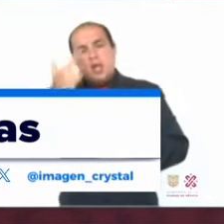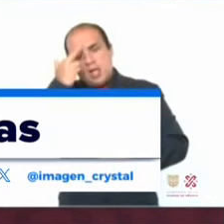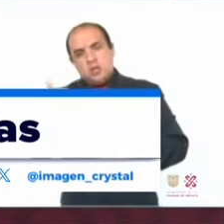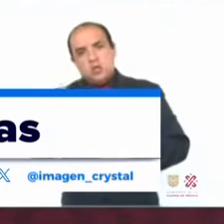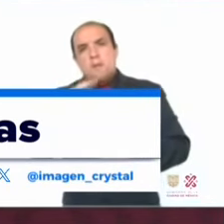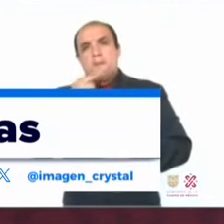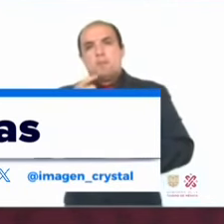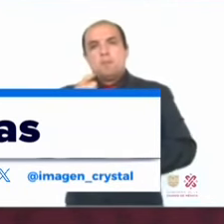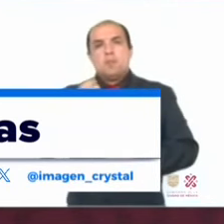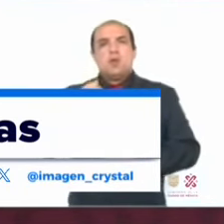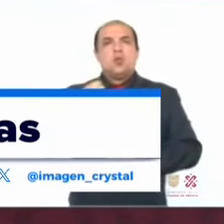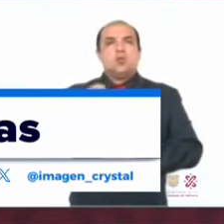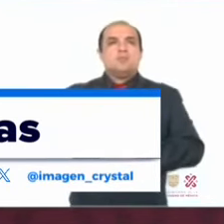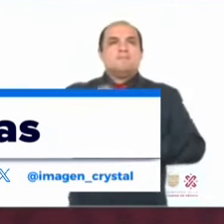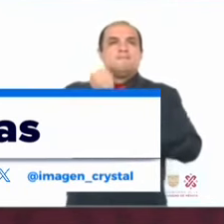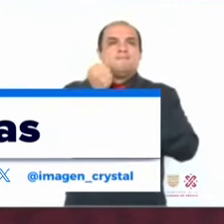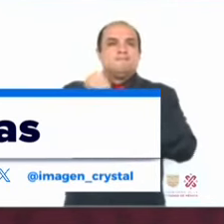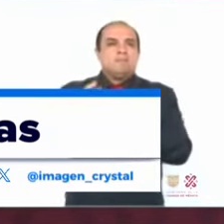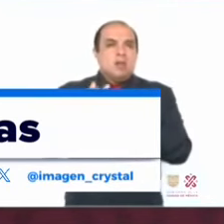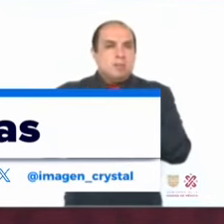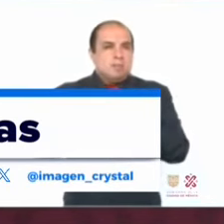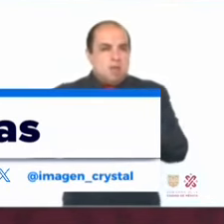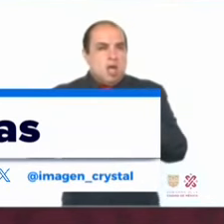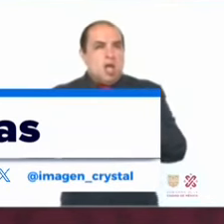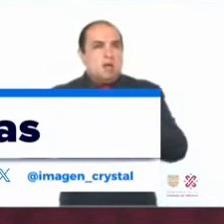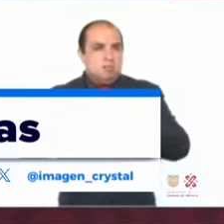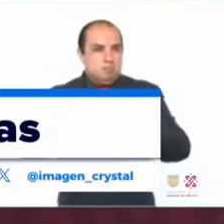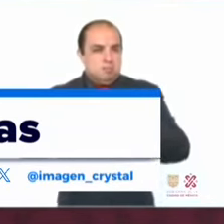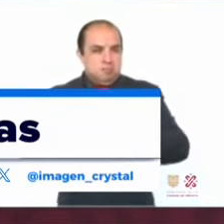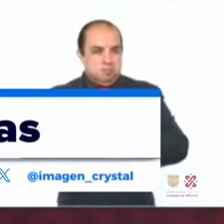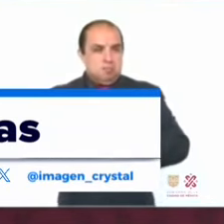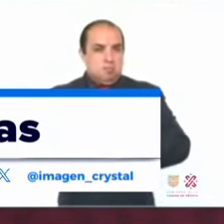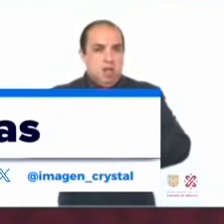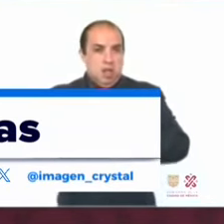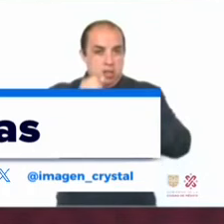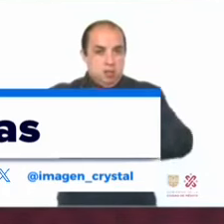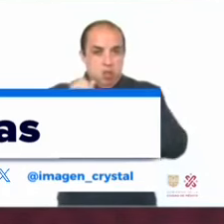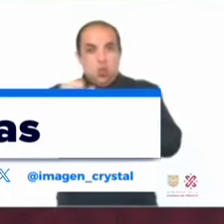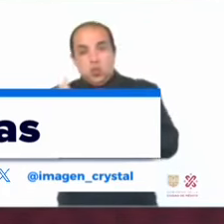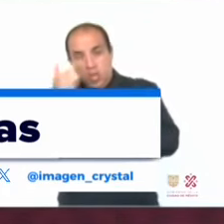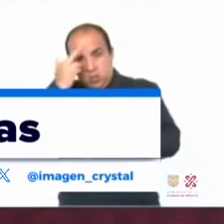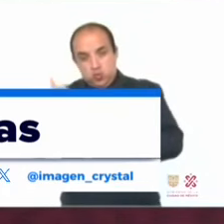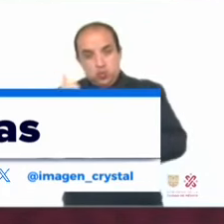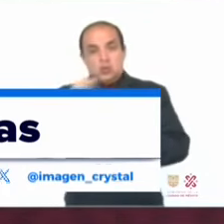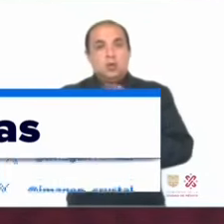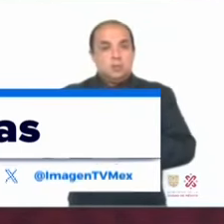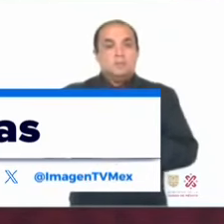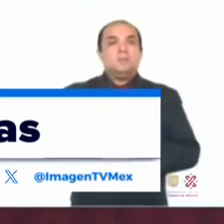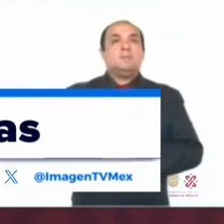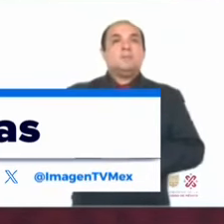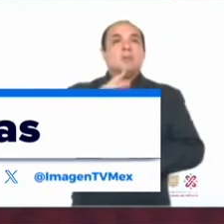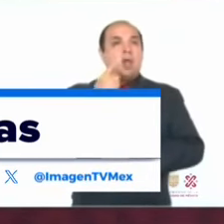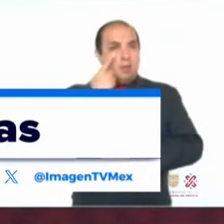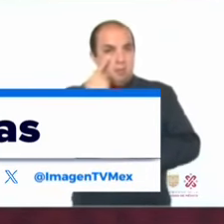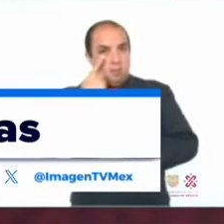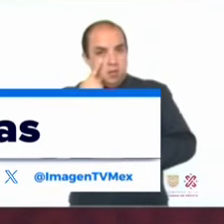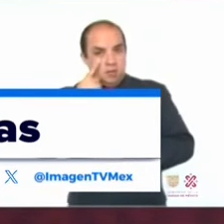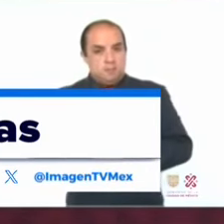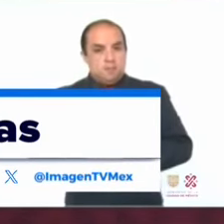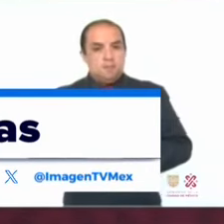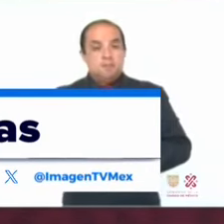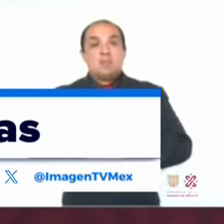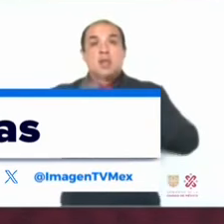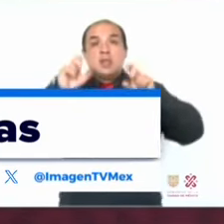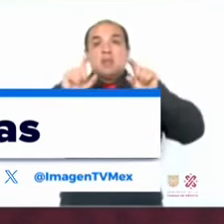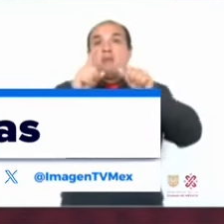vivienda y el código civil con lo cual también se registrarían los contratos arrendatarios y se fomentaría la construcción pública de Estos